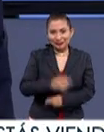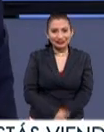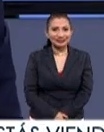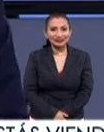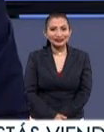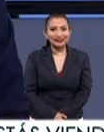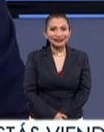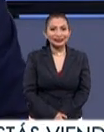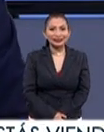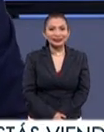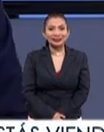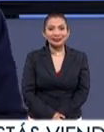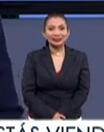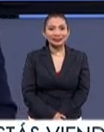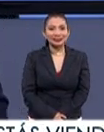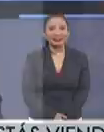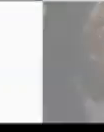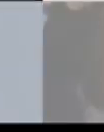comenzamos.